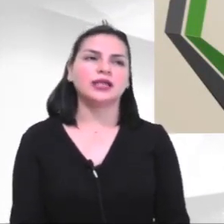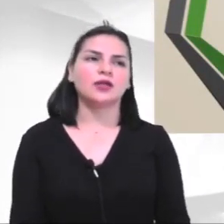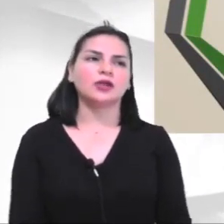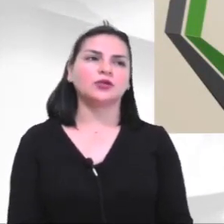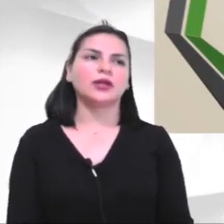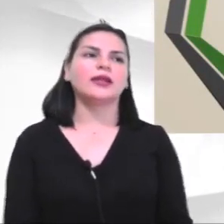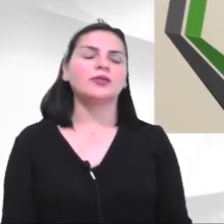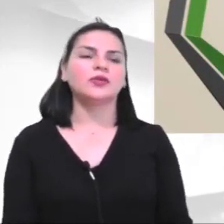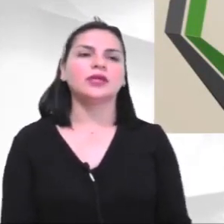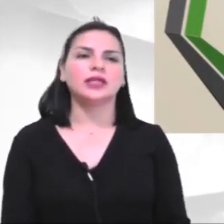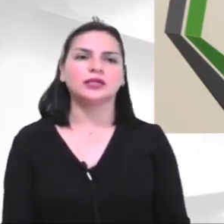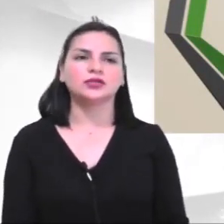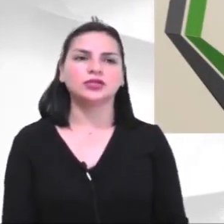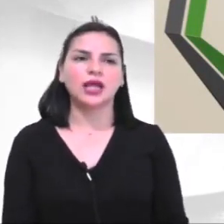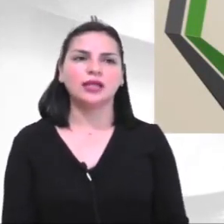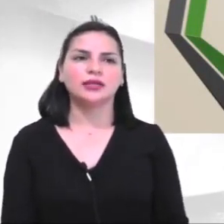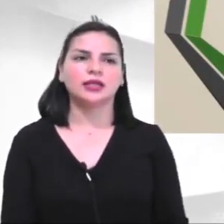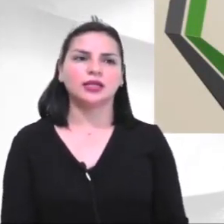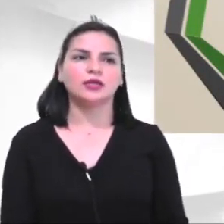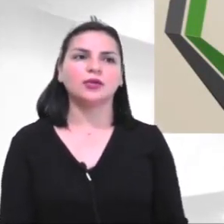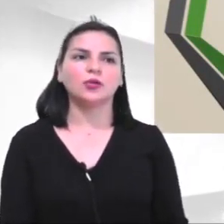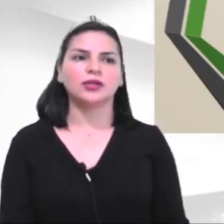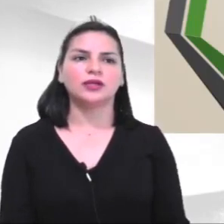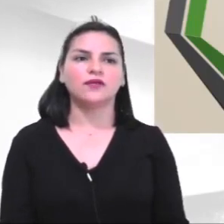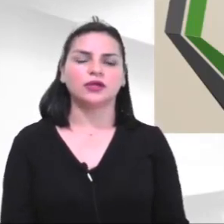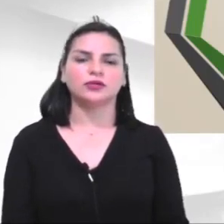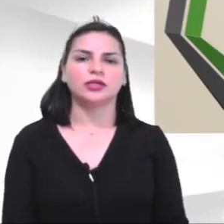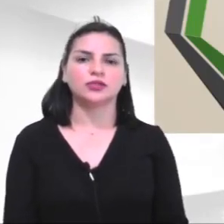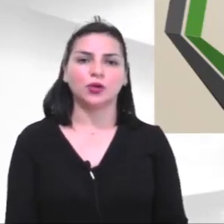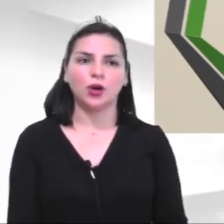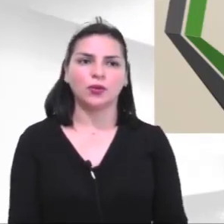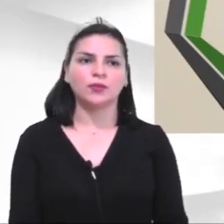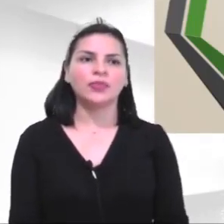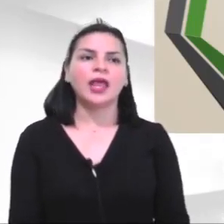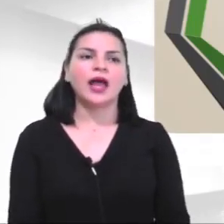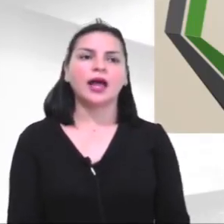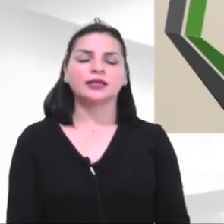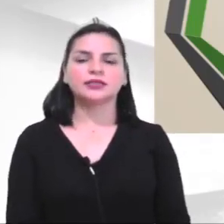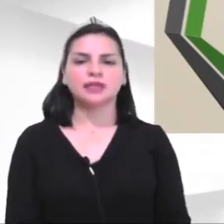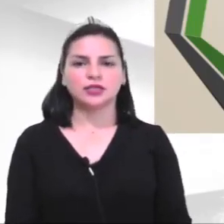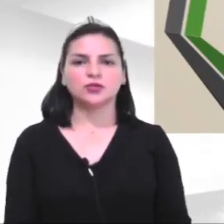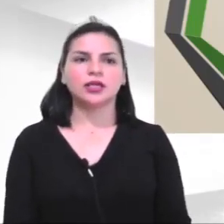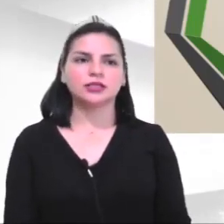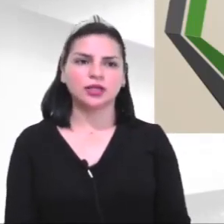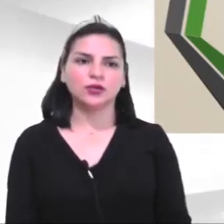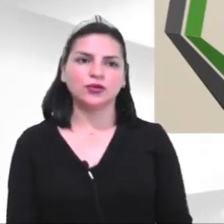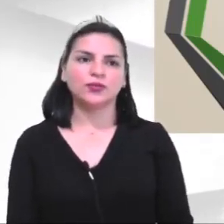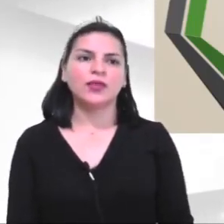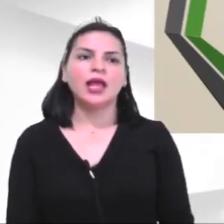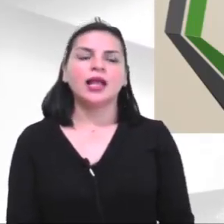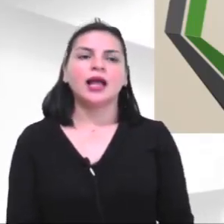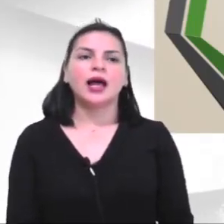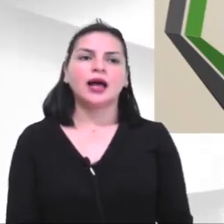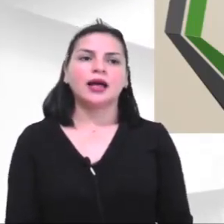el estado actual de la movilidad social teniendo en cuenta factores como acceso a la